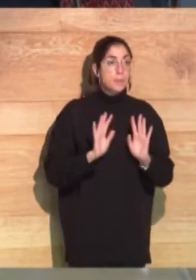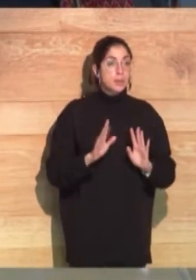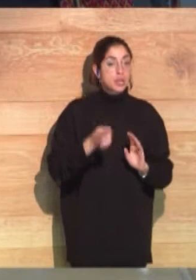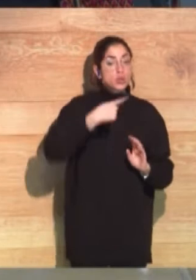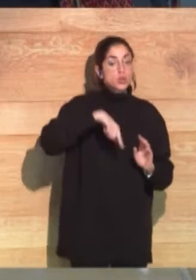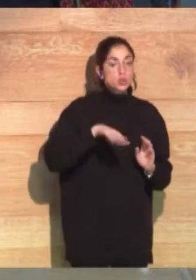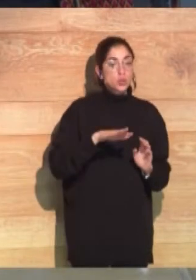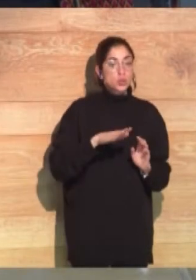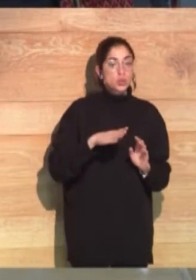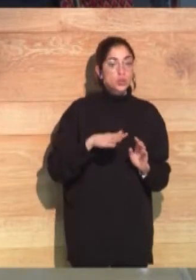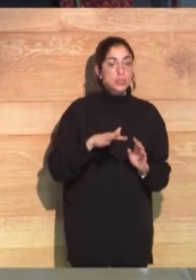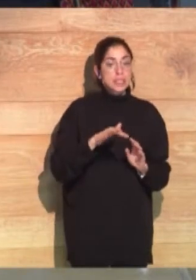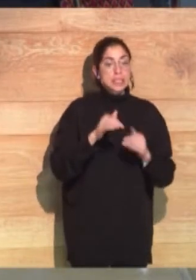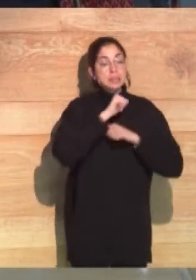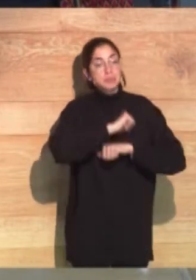esperando poder